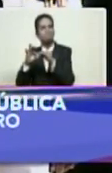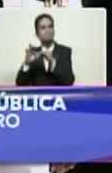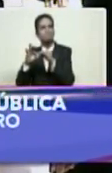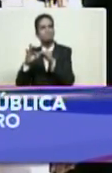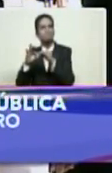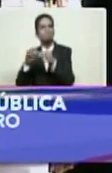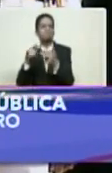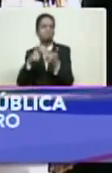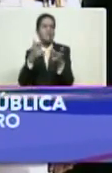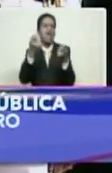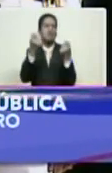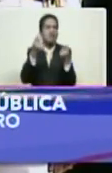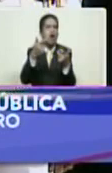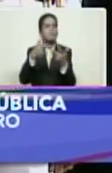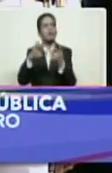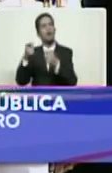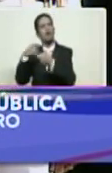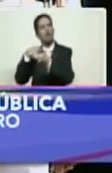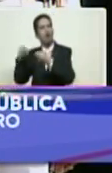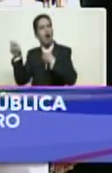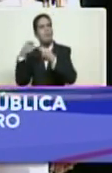campo económico, comercial,